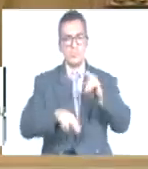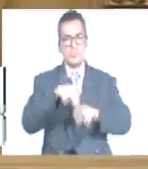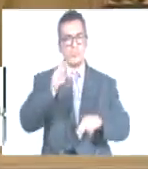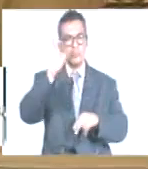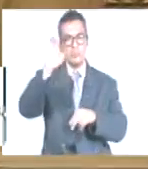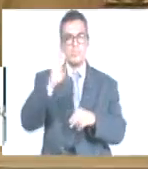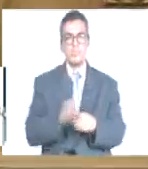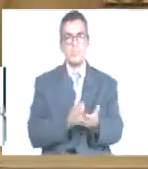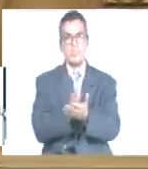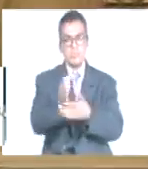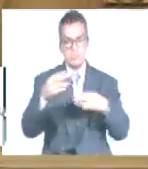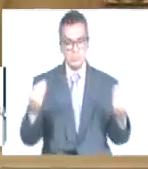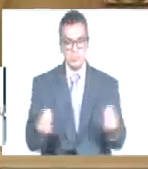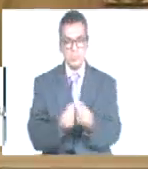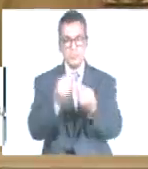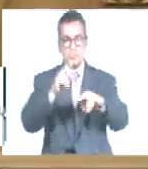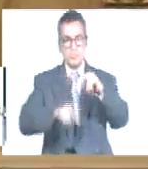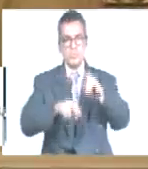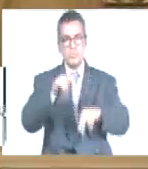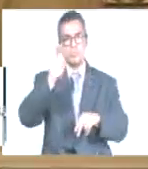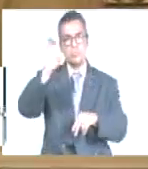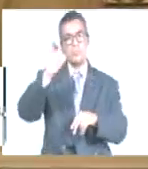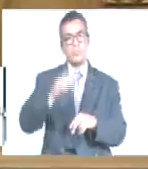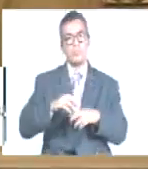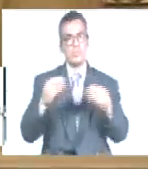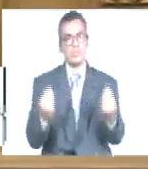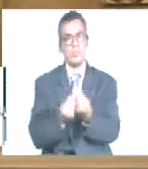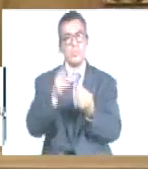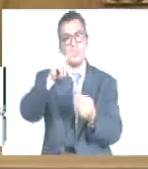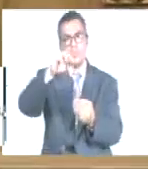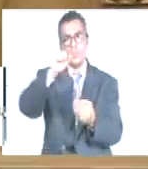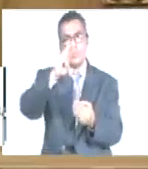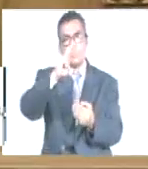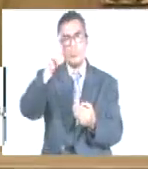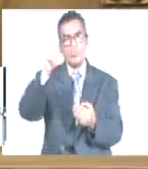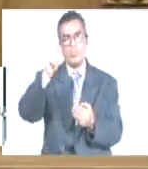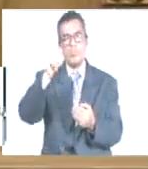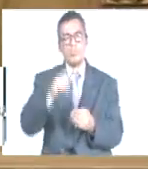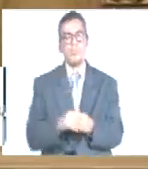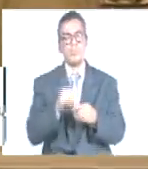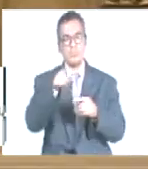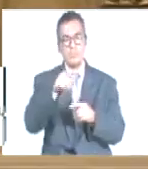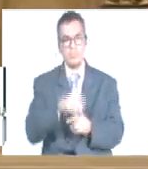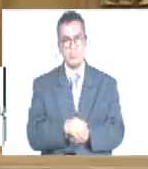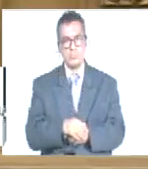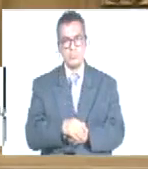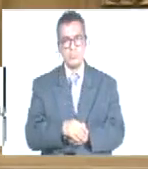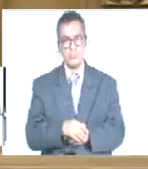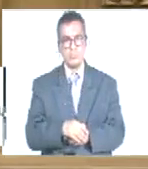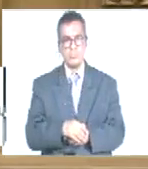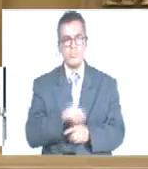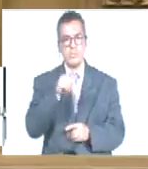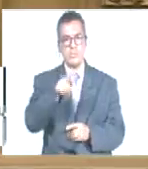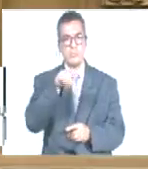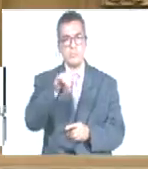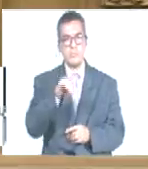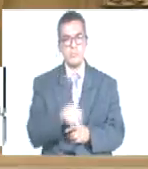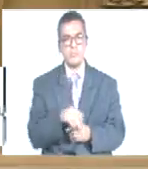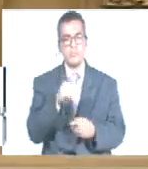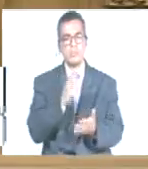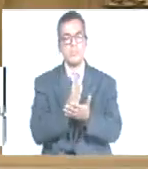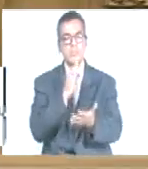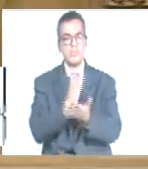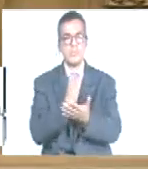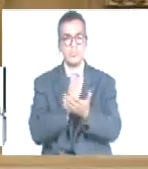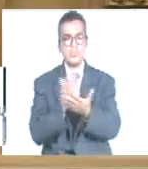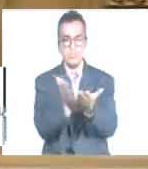patria. Sigamos juntos construyendo la patria junto a Robert, tal y cual como él, siguiendo